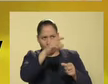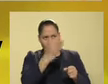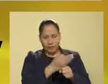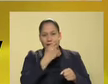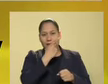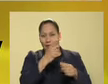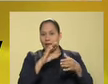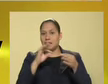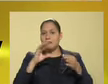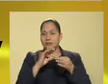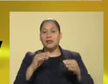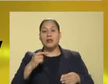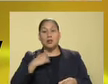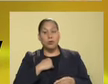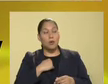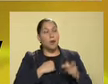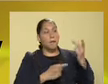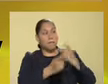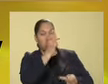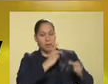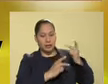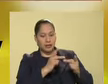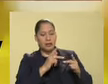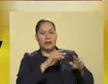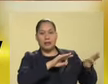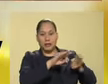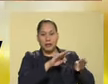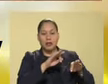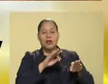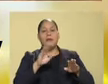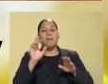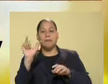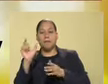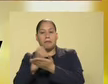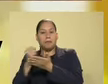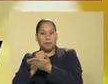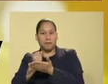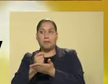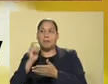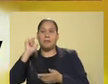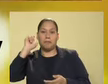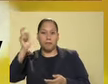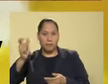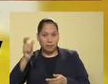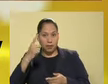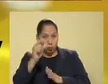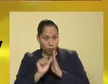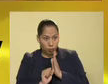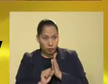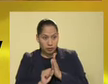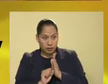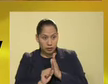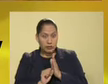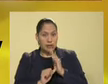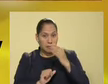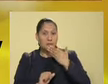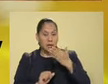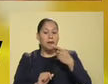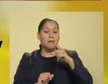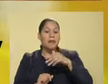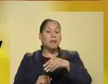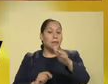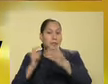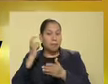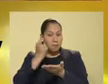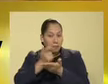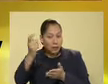no debemos de usar nuestro crédito de nómina como una tarjeta de crédito que nos da como un mes de ventaja. Para nada. Pero que igual si no